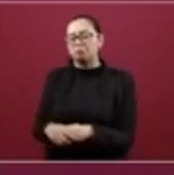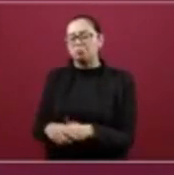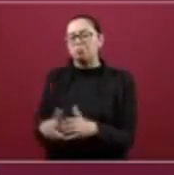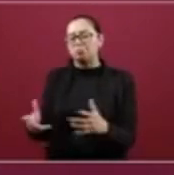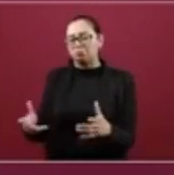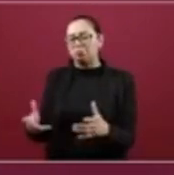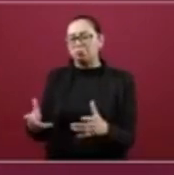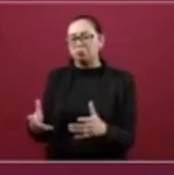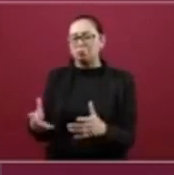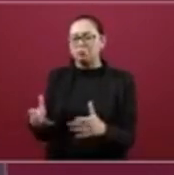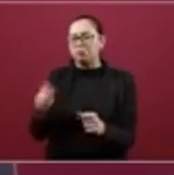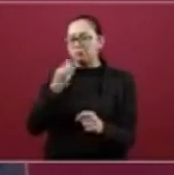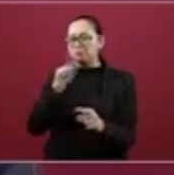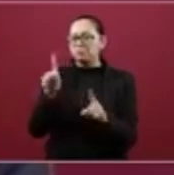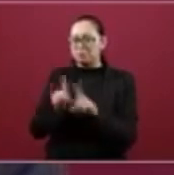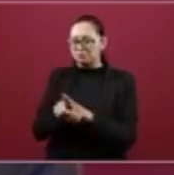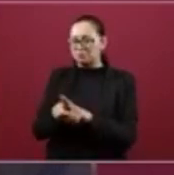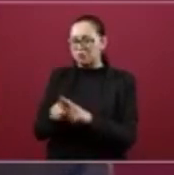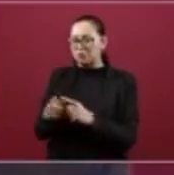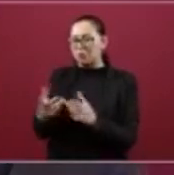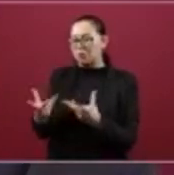estuve jugando béisbol también